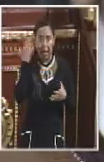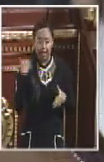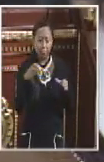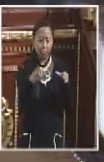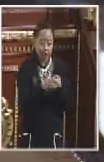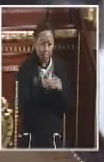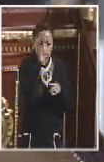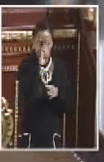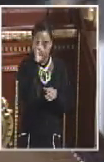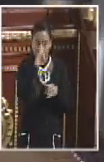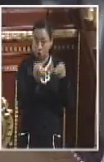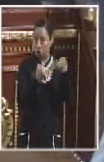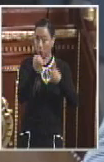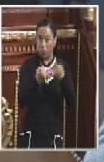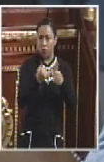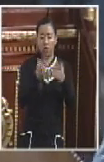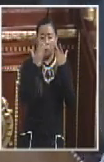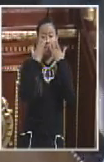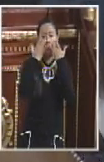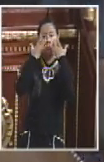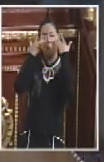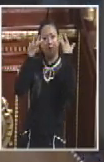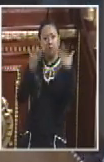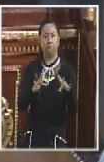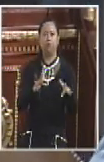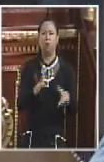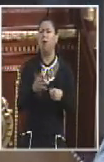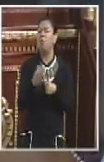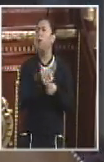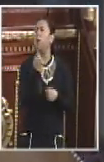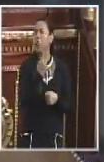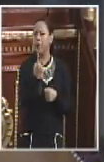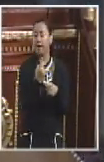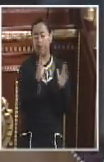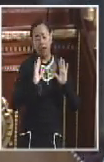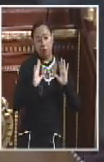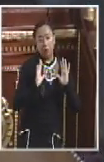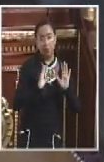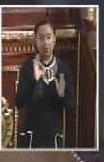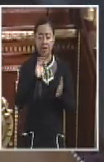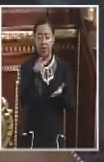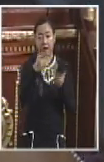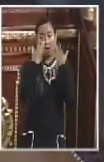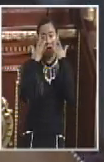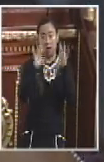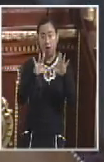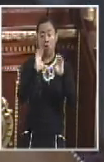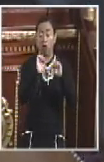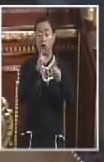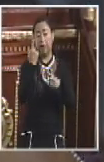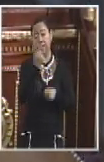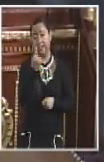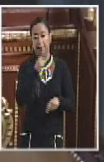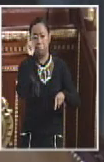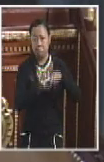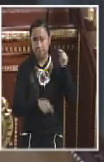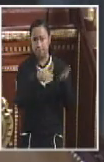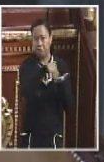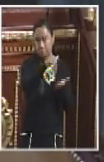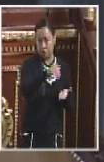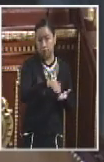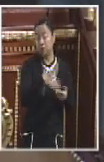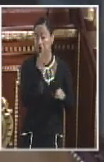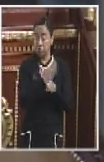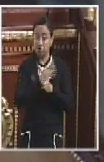jurídico. Por algo renunció o renunciaron al consejero jurídico y ya tenemos uno nuevo. Porque nada más